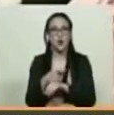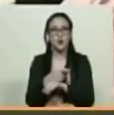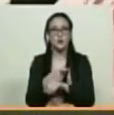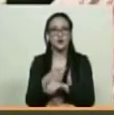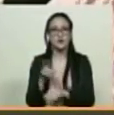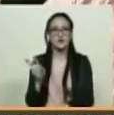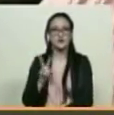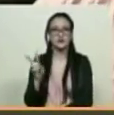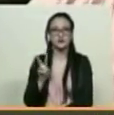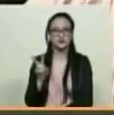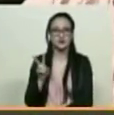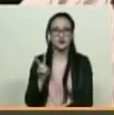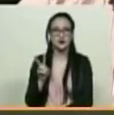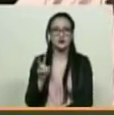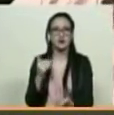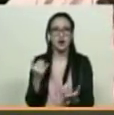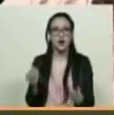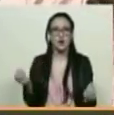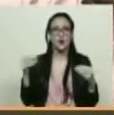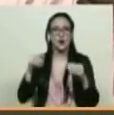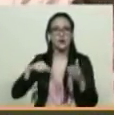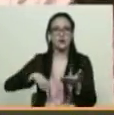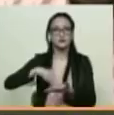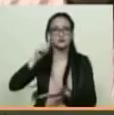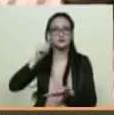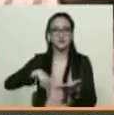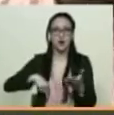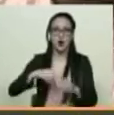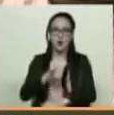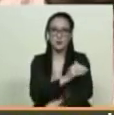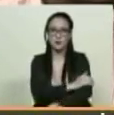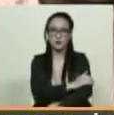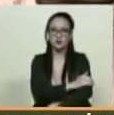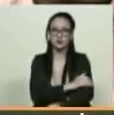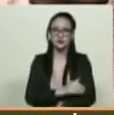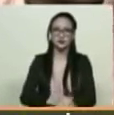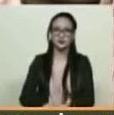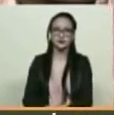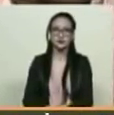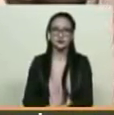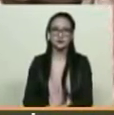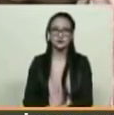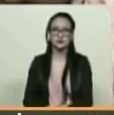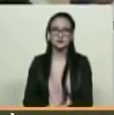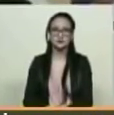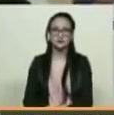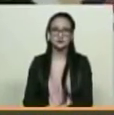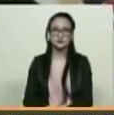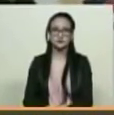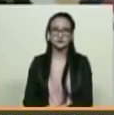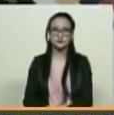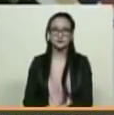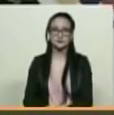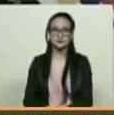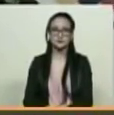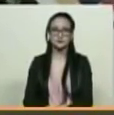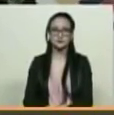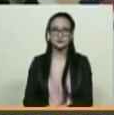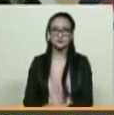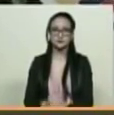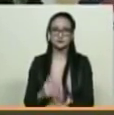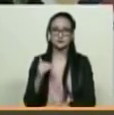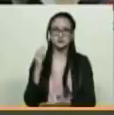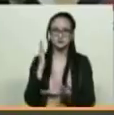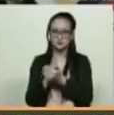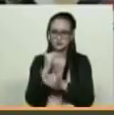venezolano en este acuerdo que será firmado con la oposición venezolana. Como recordamos, el registro electoral